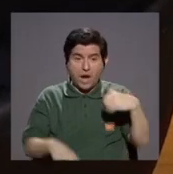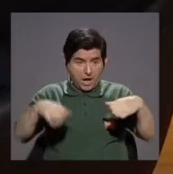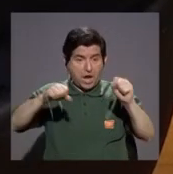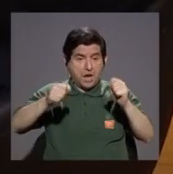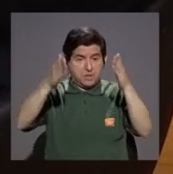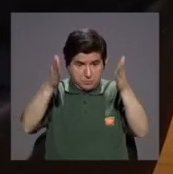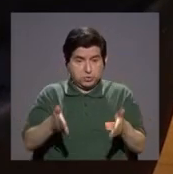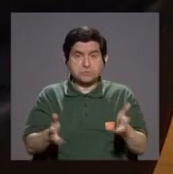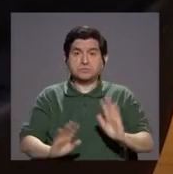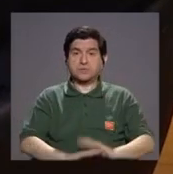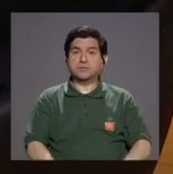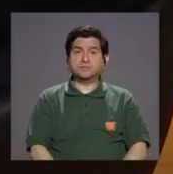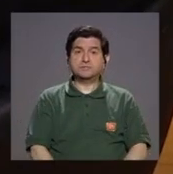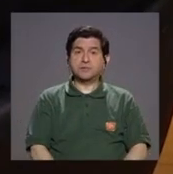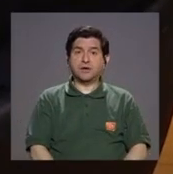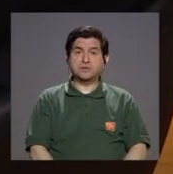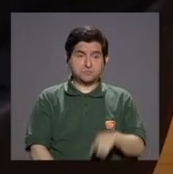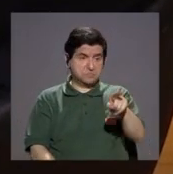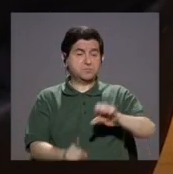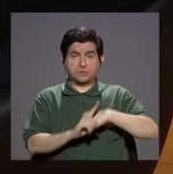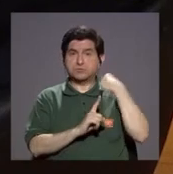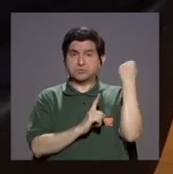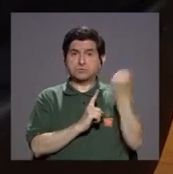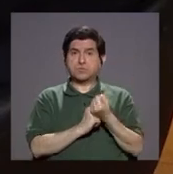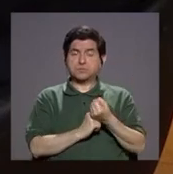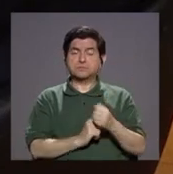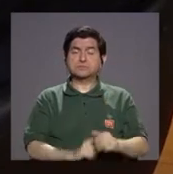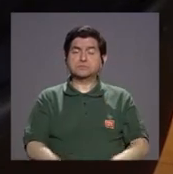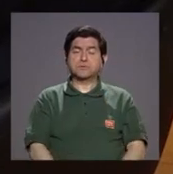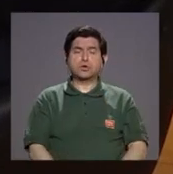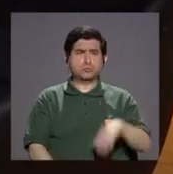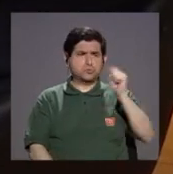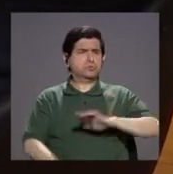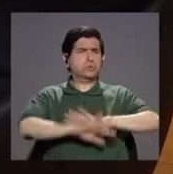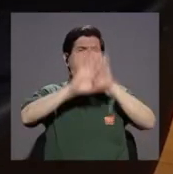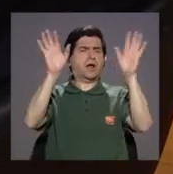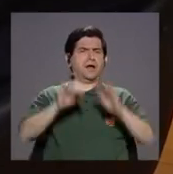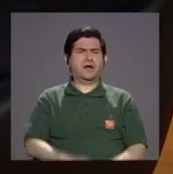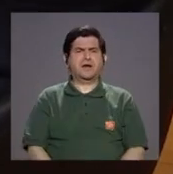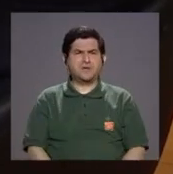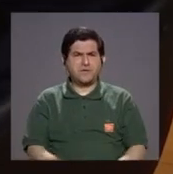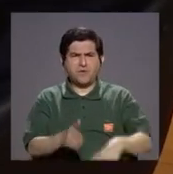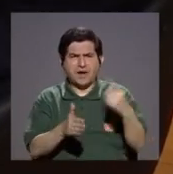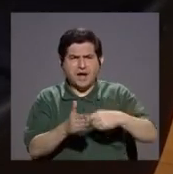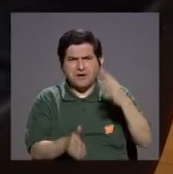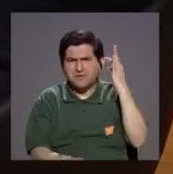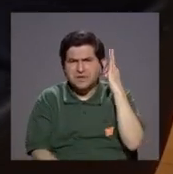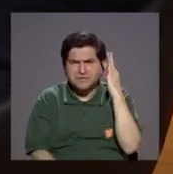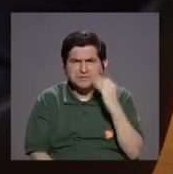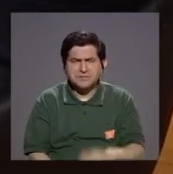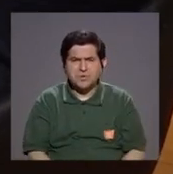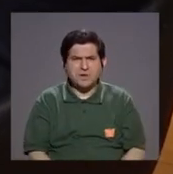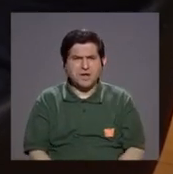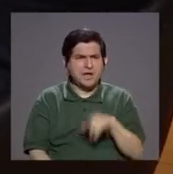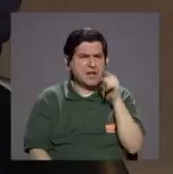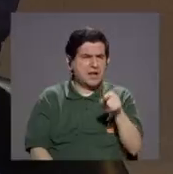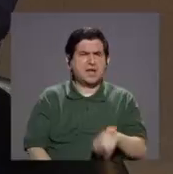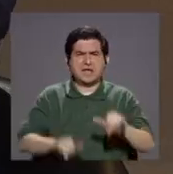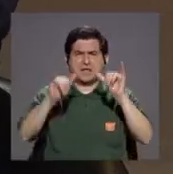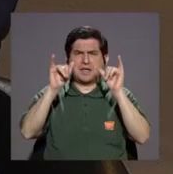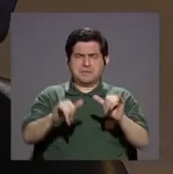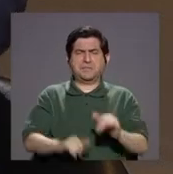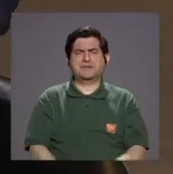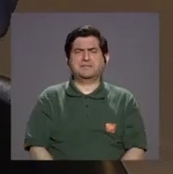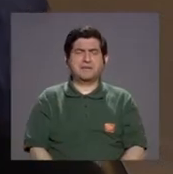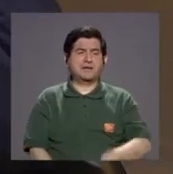motocicleta es una variante totalmente los de los bebés a las mujeres e inclusive mantienen su a